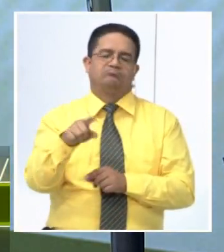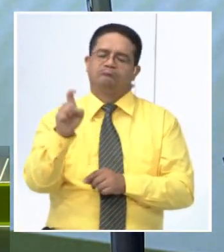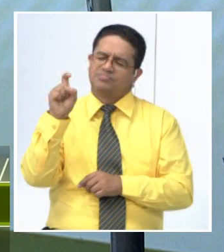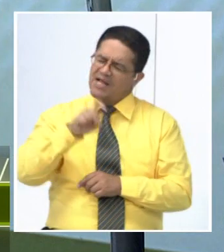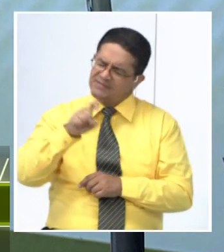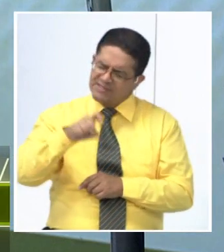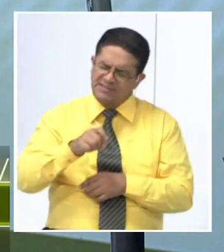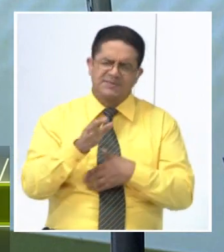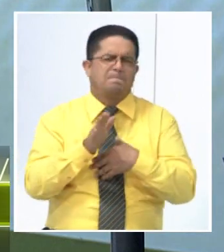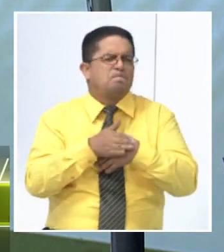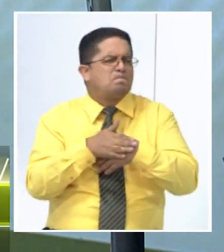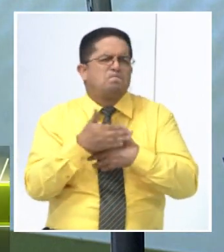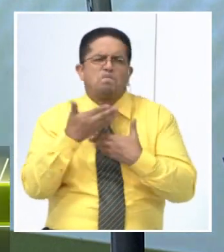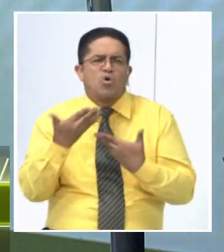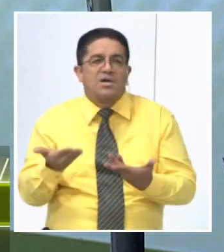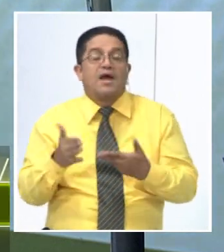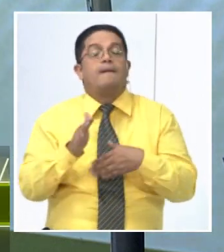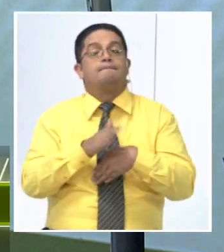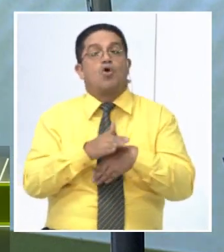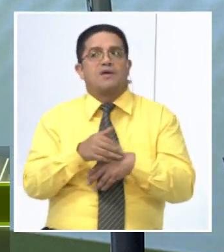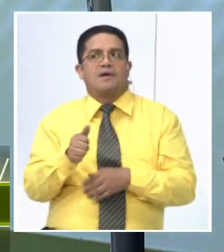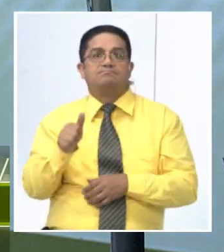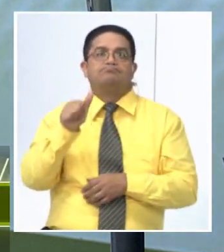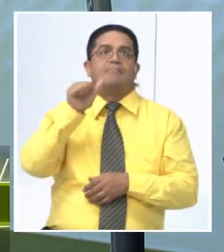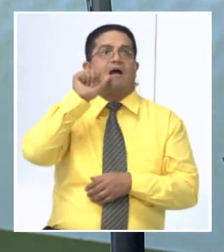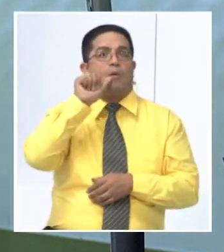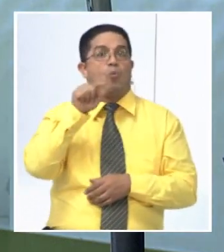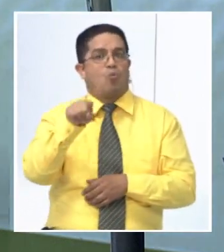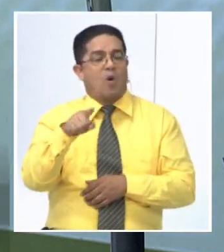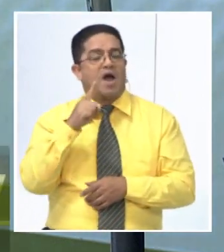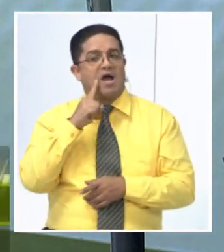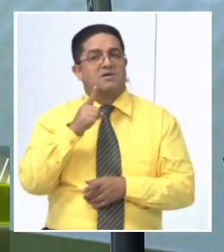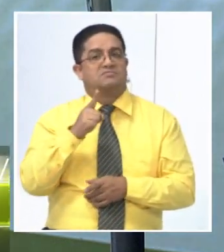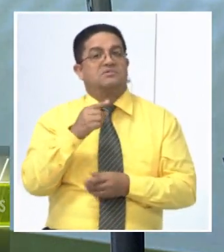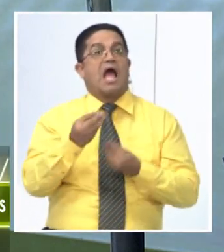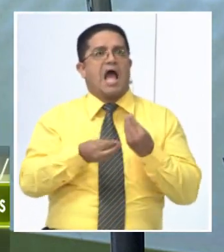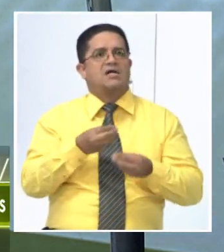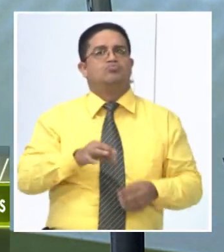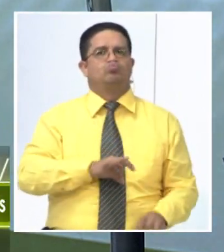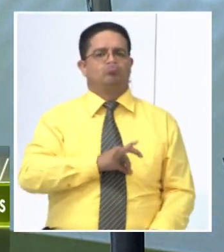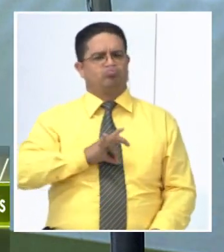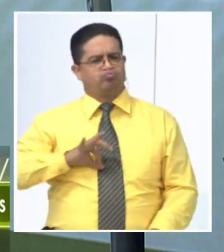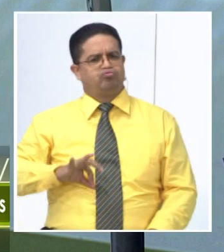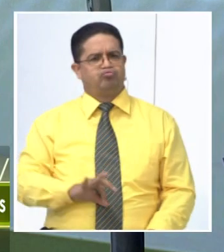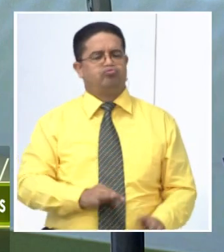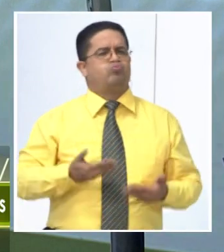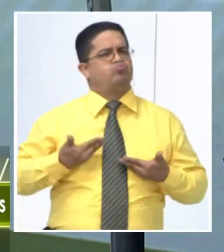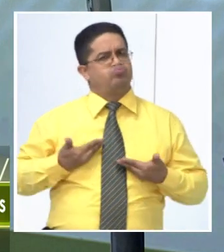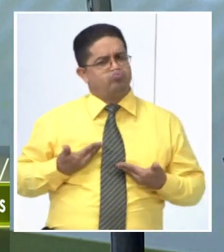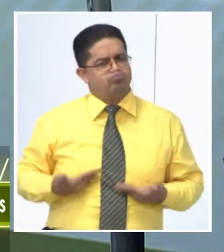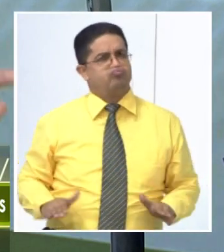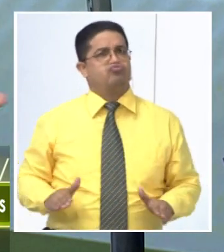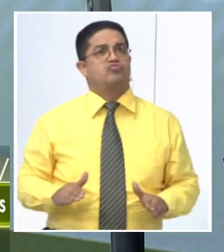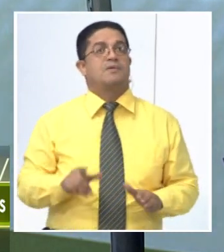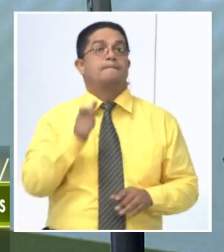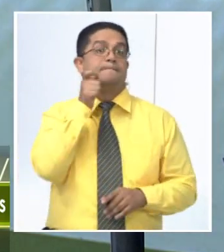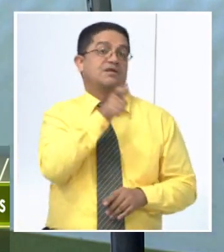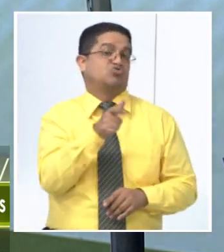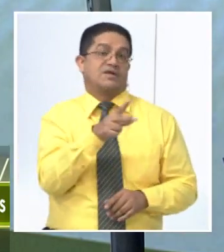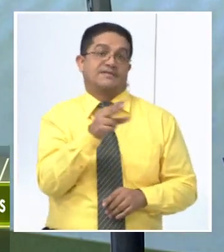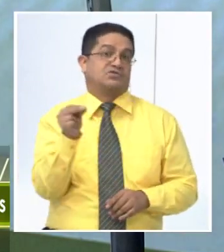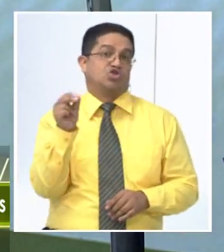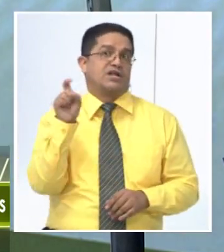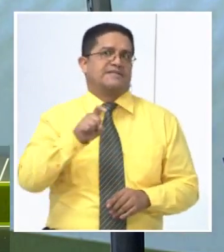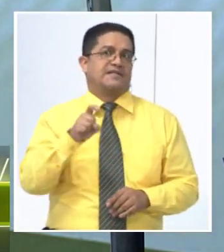necesario. ¿Por qué? Porque el consumo de líquido es lo que va a dar la regularidad en las evacuaciones y el paciente no va a ser